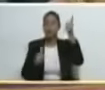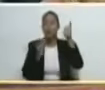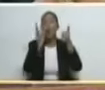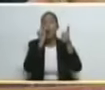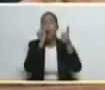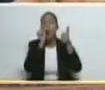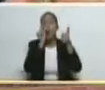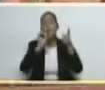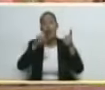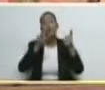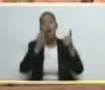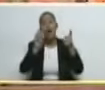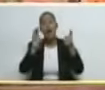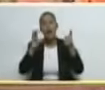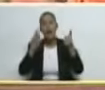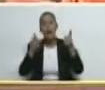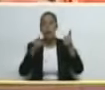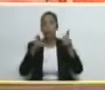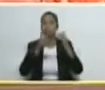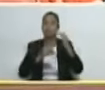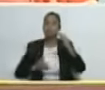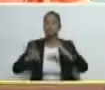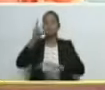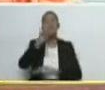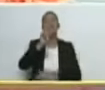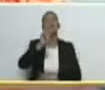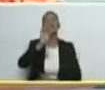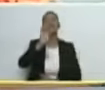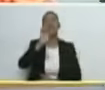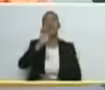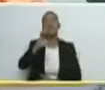Pino, rector principal,